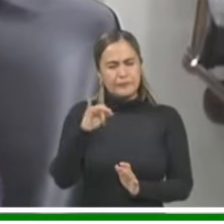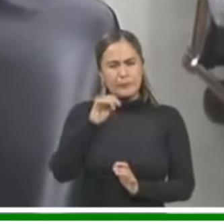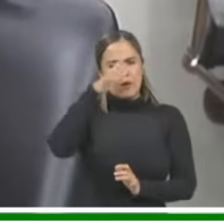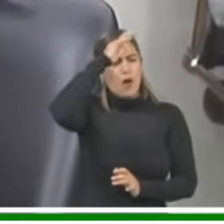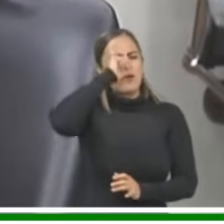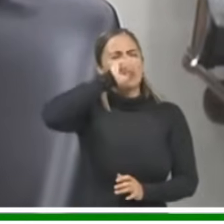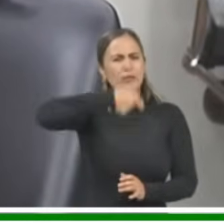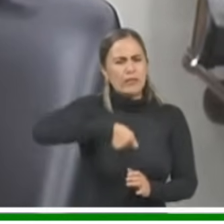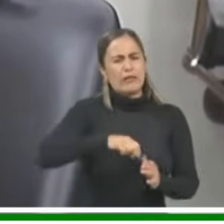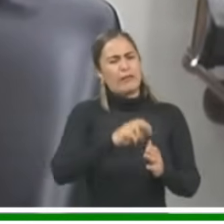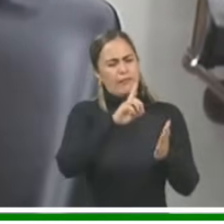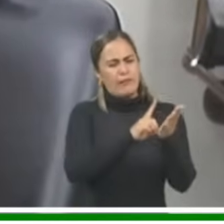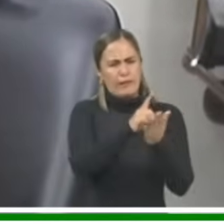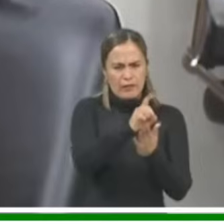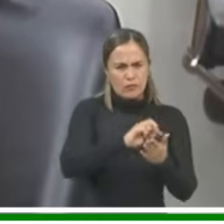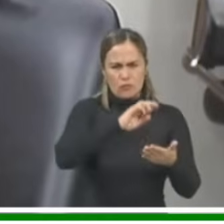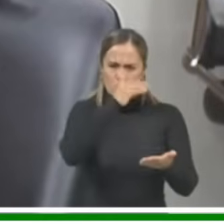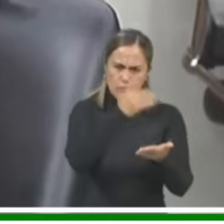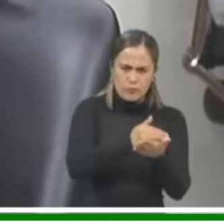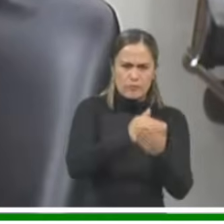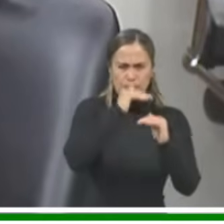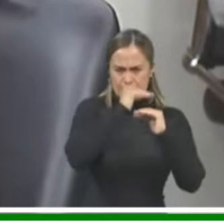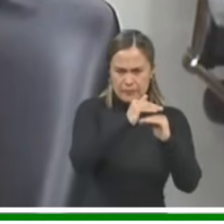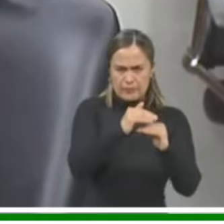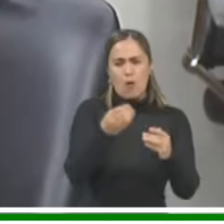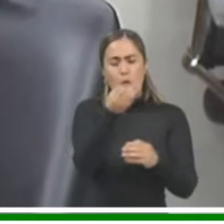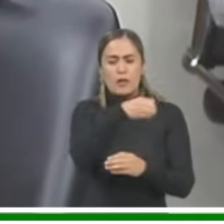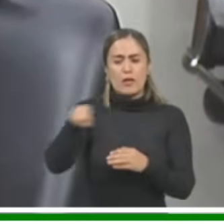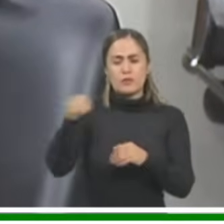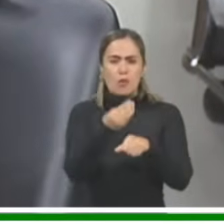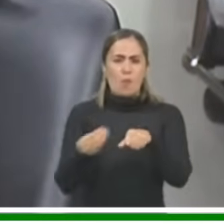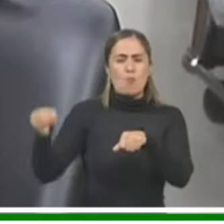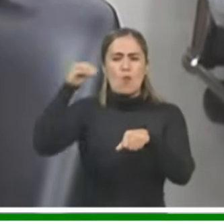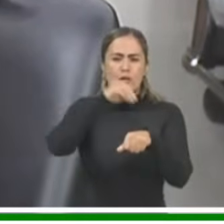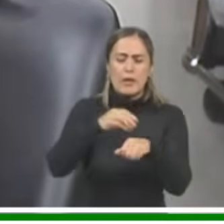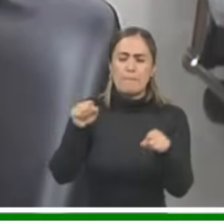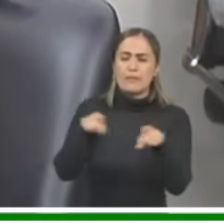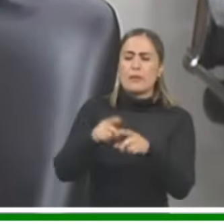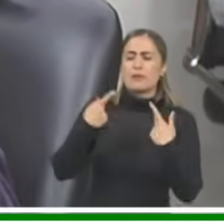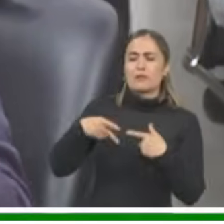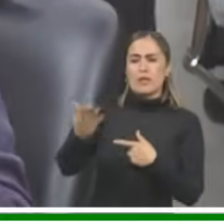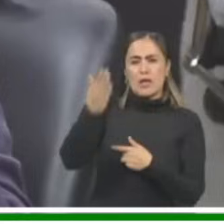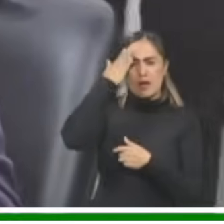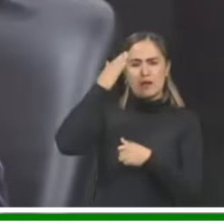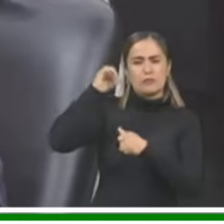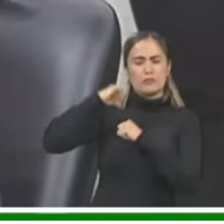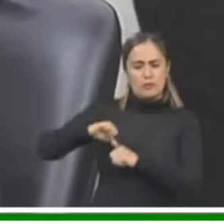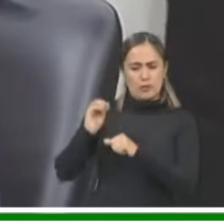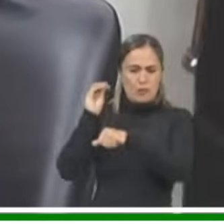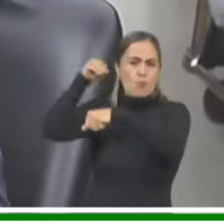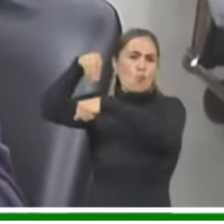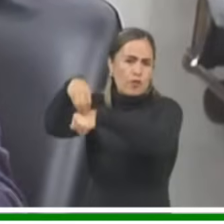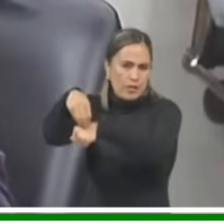pretende imponer obligaciones y pretende constituir facultades para la autoridad. Borda esos